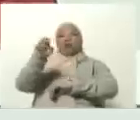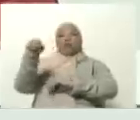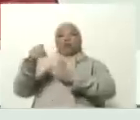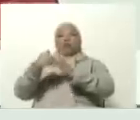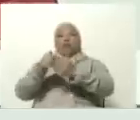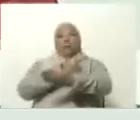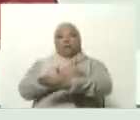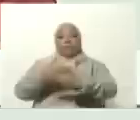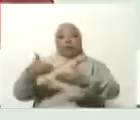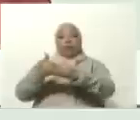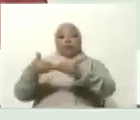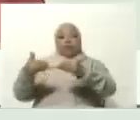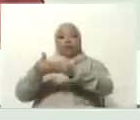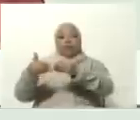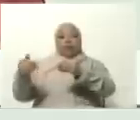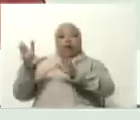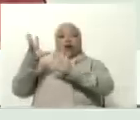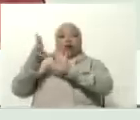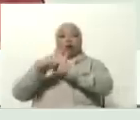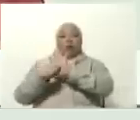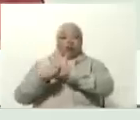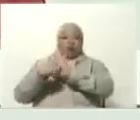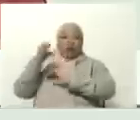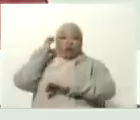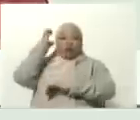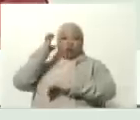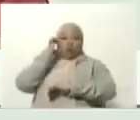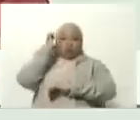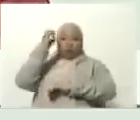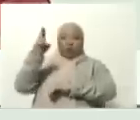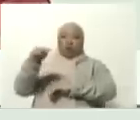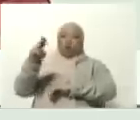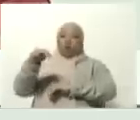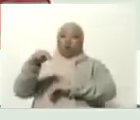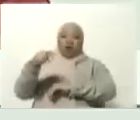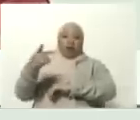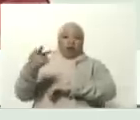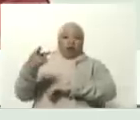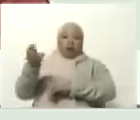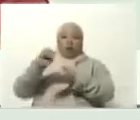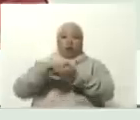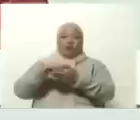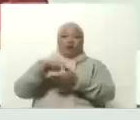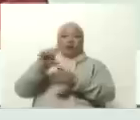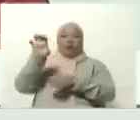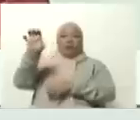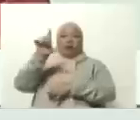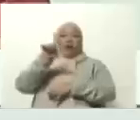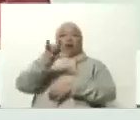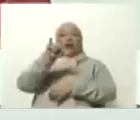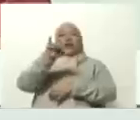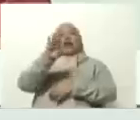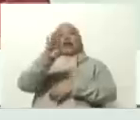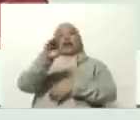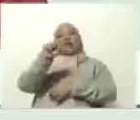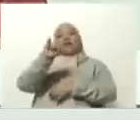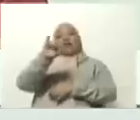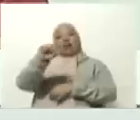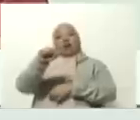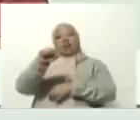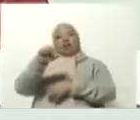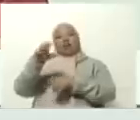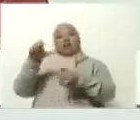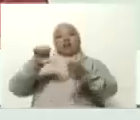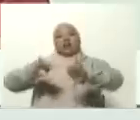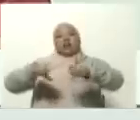300.000 millones de dólares. Se la robaron, eso no regresó nunca a Libia, nunca. Destruyeron un país, lo dividieron